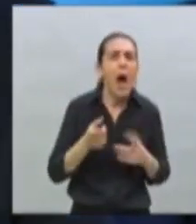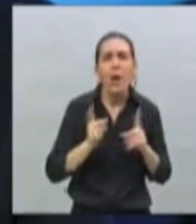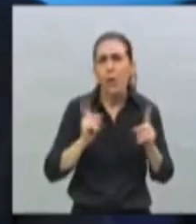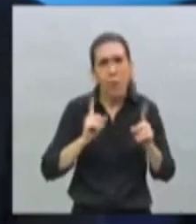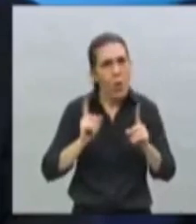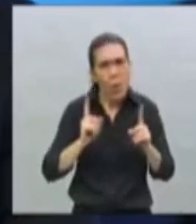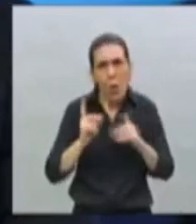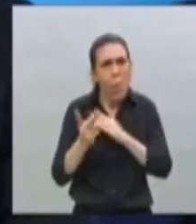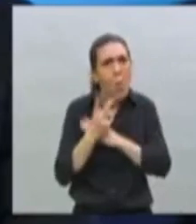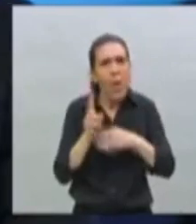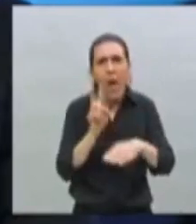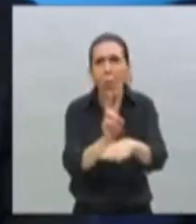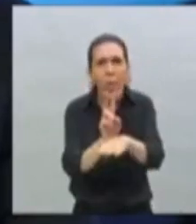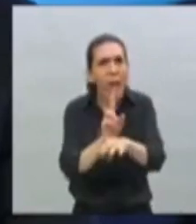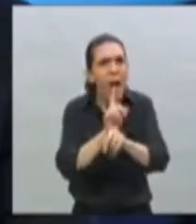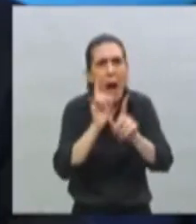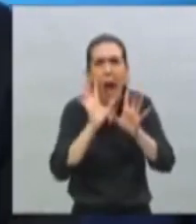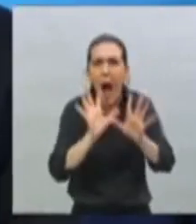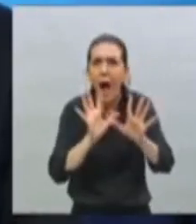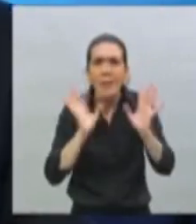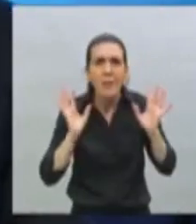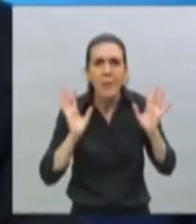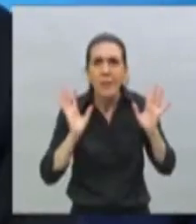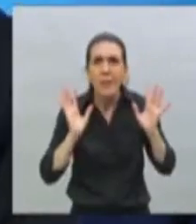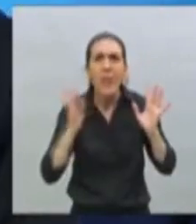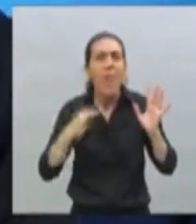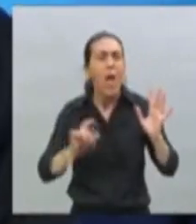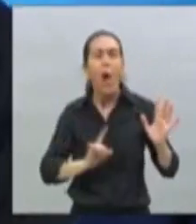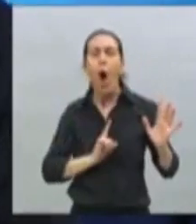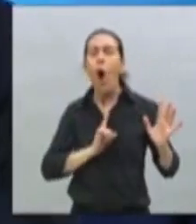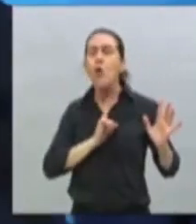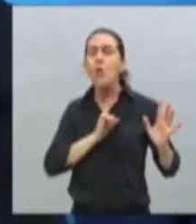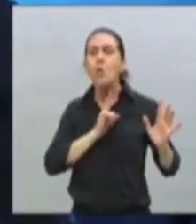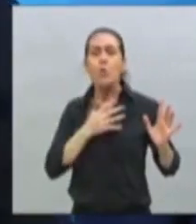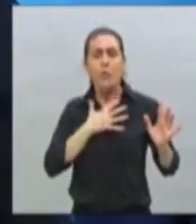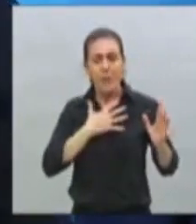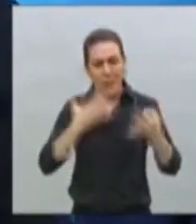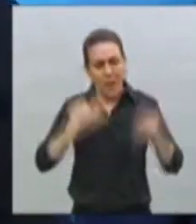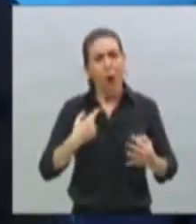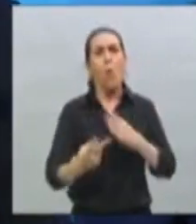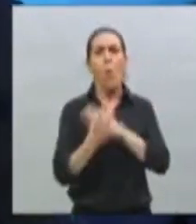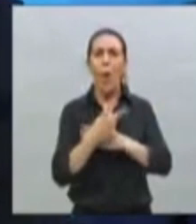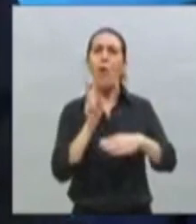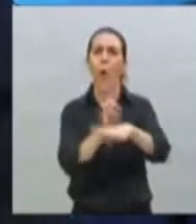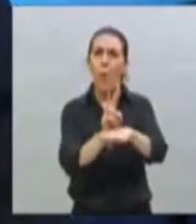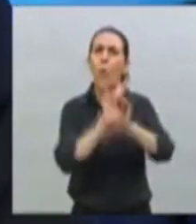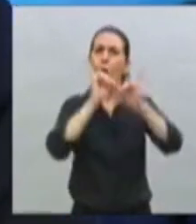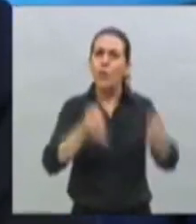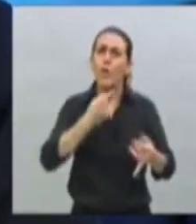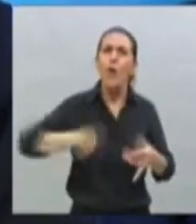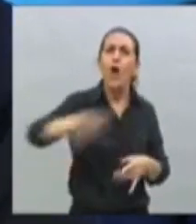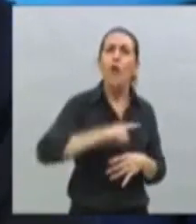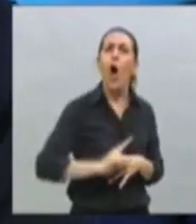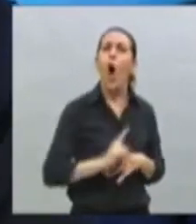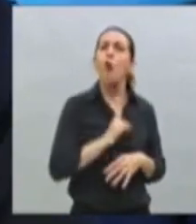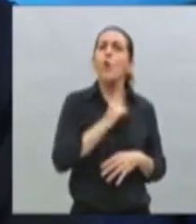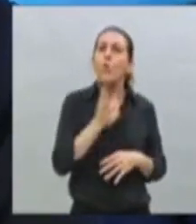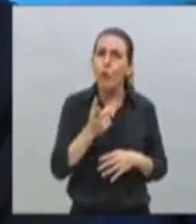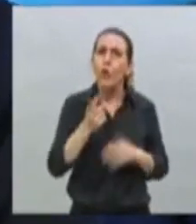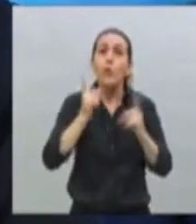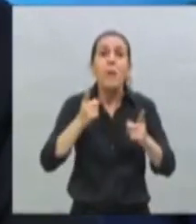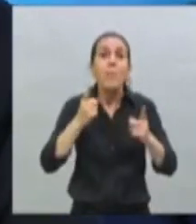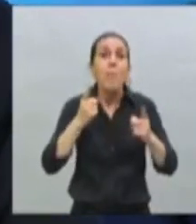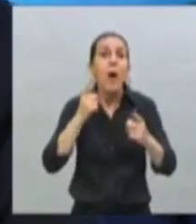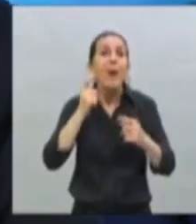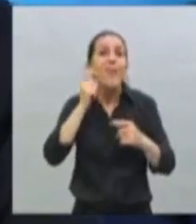cuidar la vida del otro. Debe ser un orgullo. Así que tomemos este tiempo con mucho orgullo. A los adultos mayores